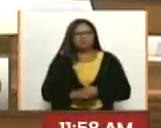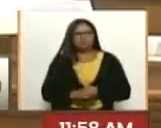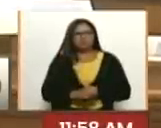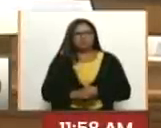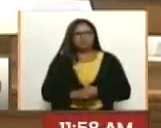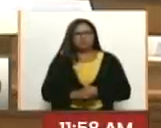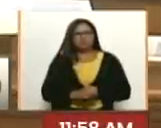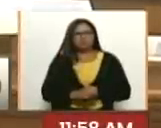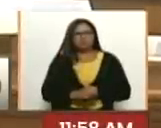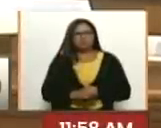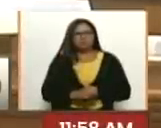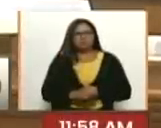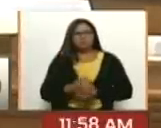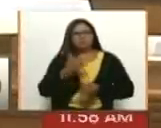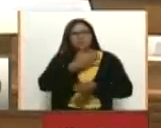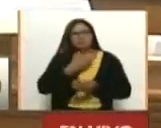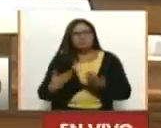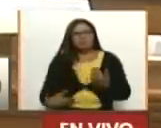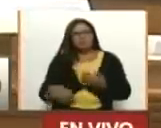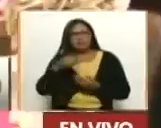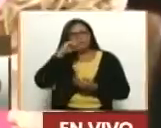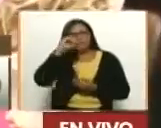El presidente Nicolás Maduro,